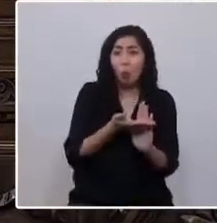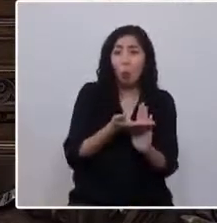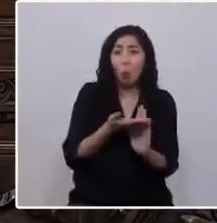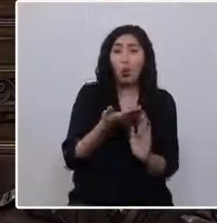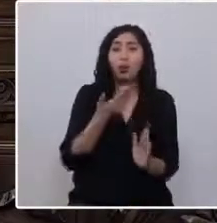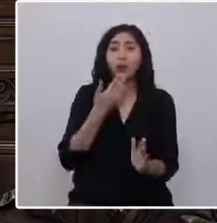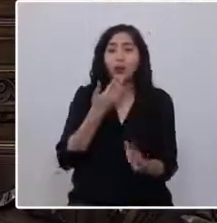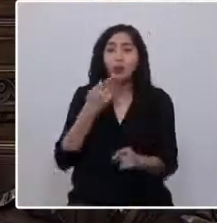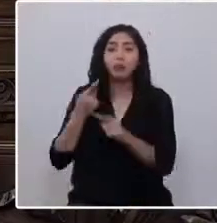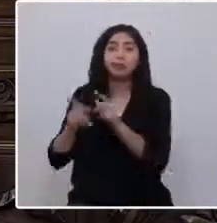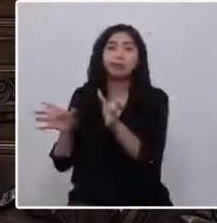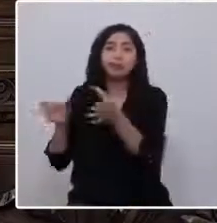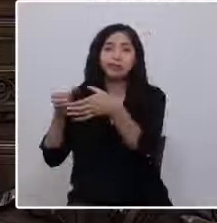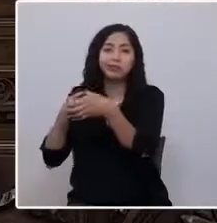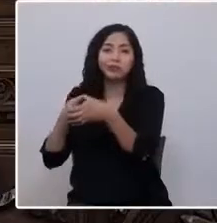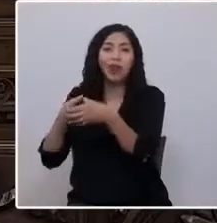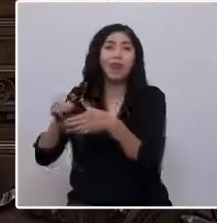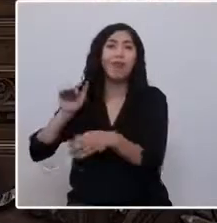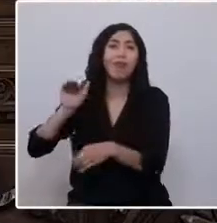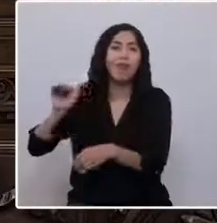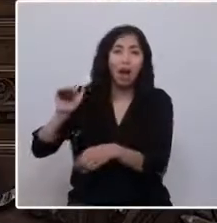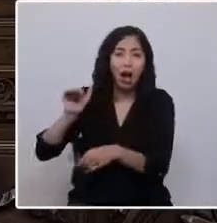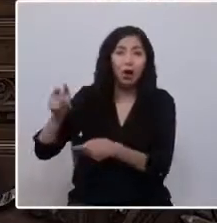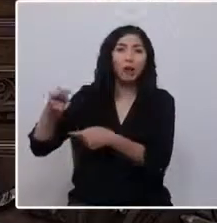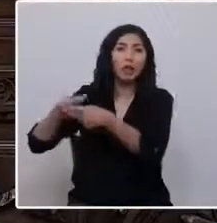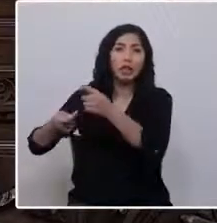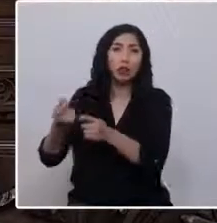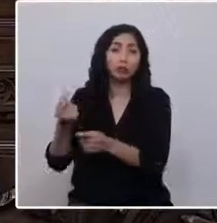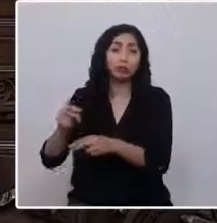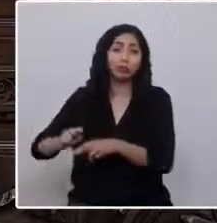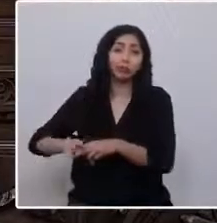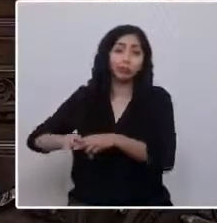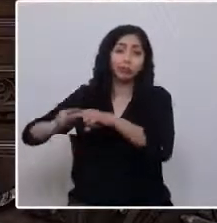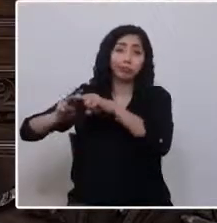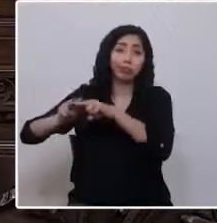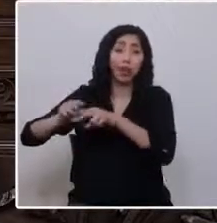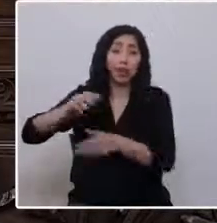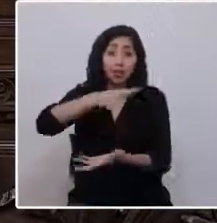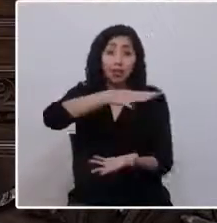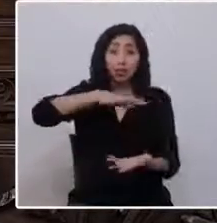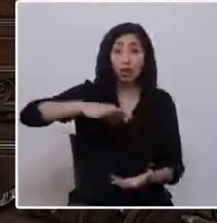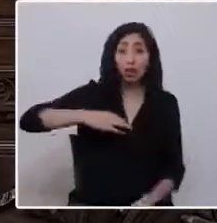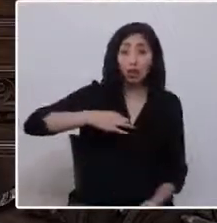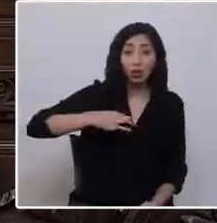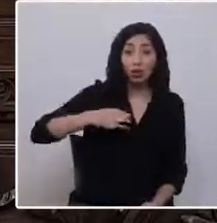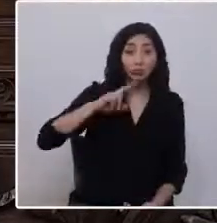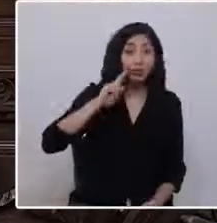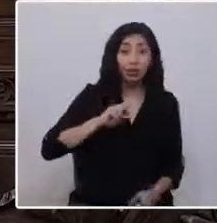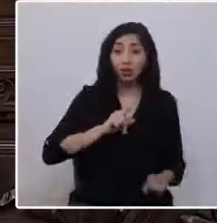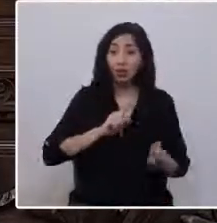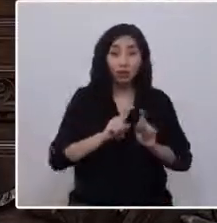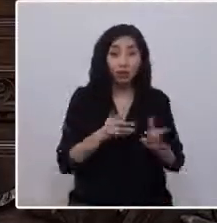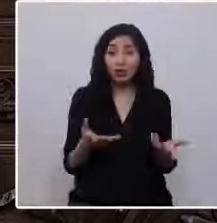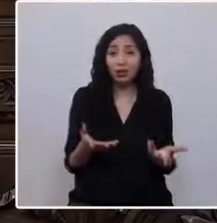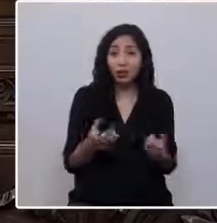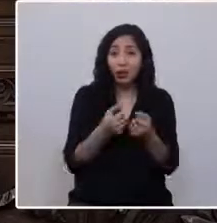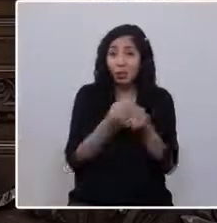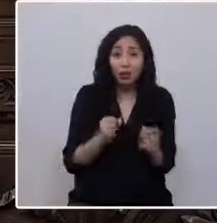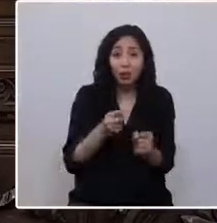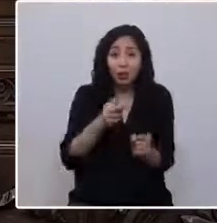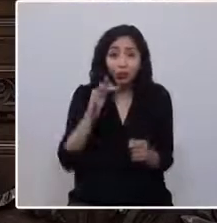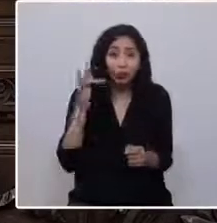financiero y los bancos y frente a tal situación la ciudadanía permanece sin defensa sin posibilidad de cambiar su